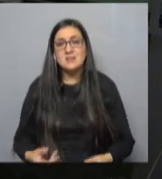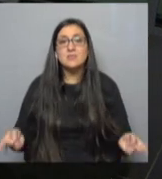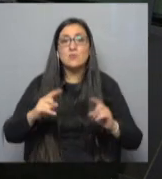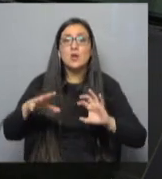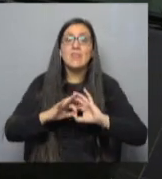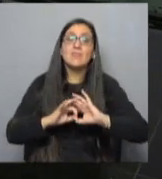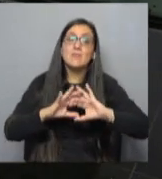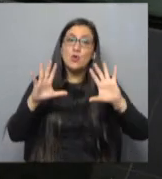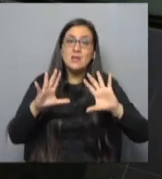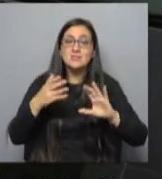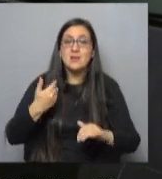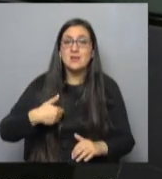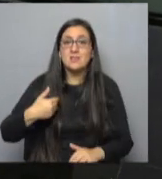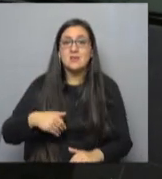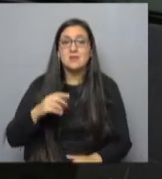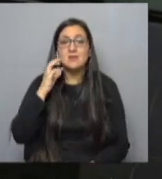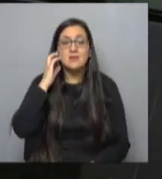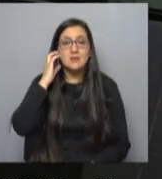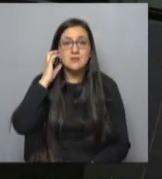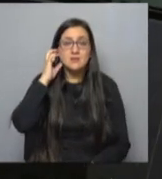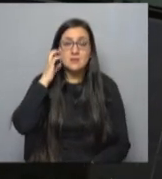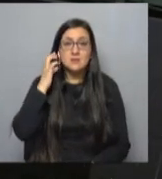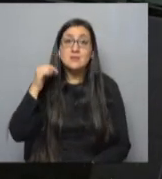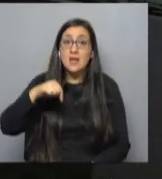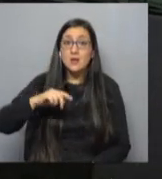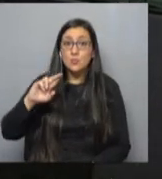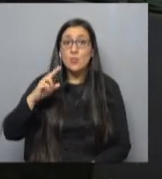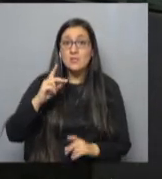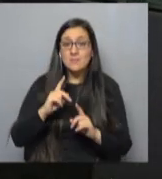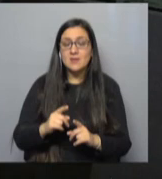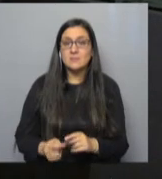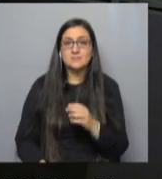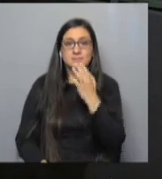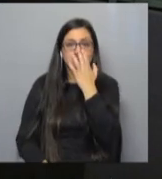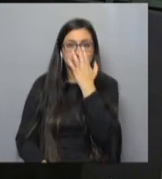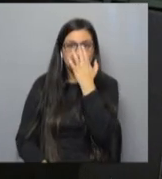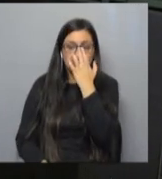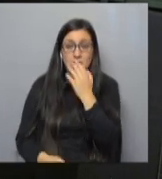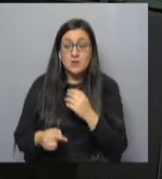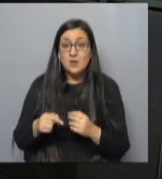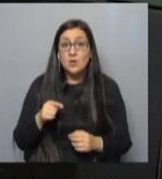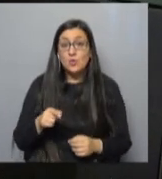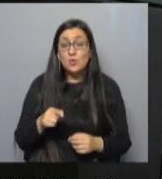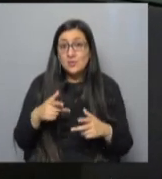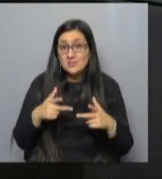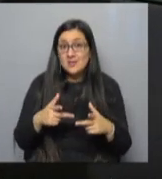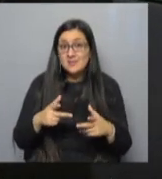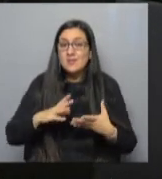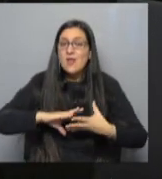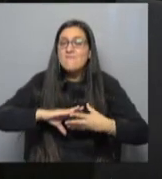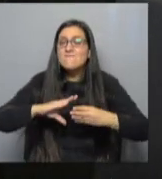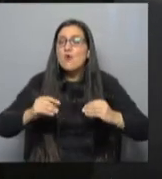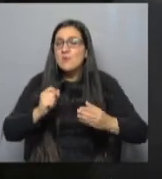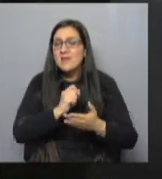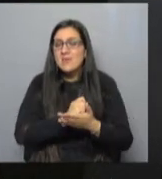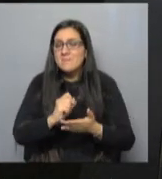argentina en buenos aires y acá también carlos vos hablás digital tiene una forma de escribir sí como la